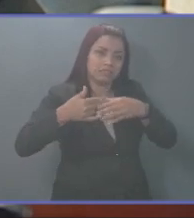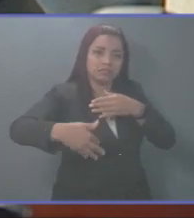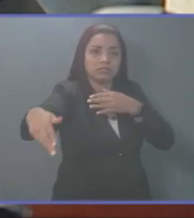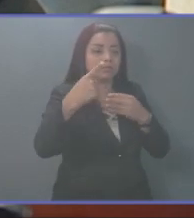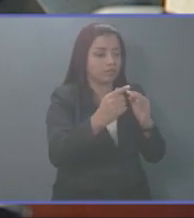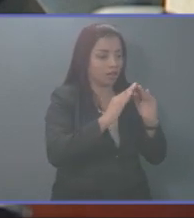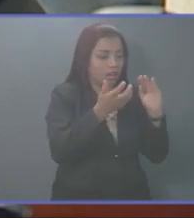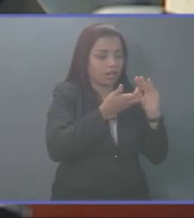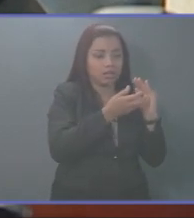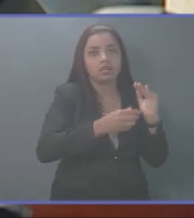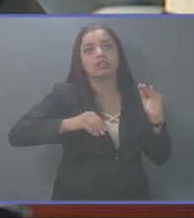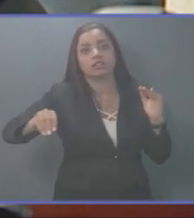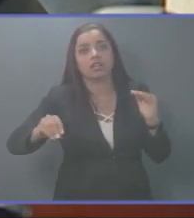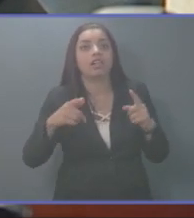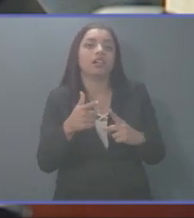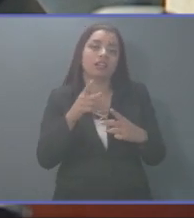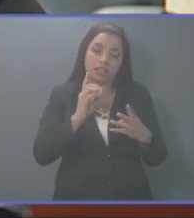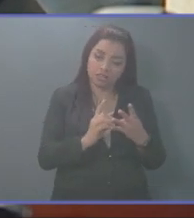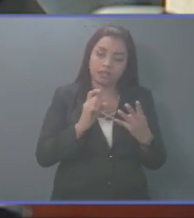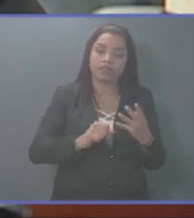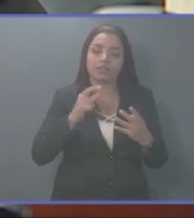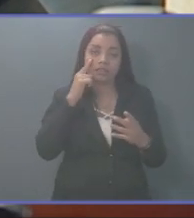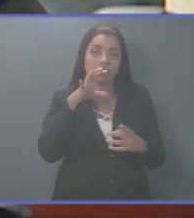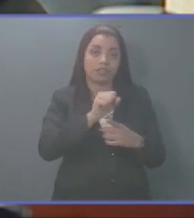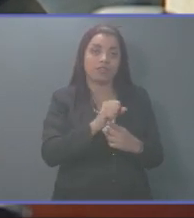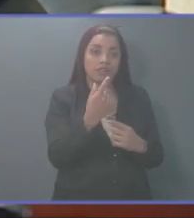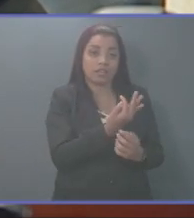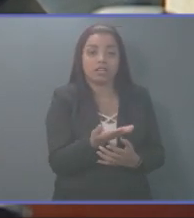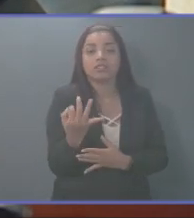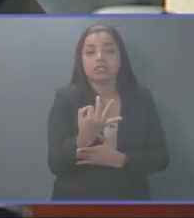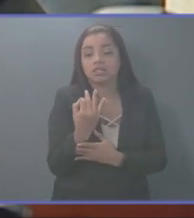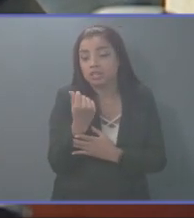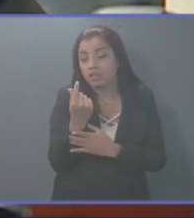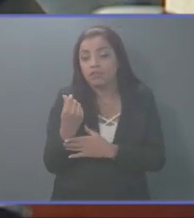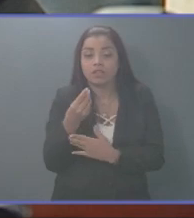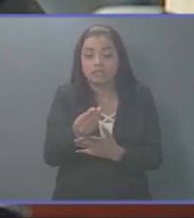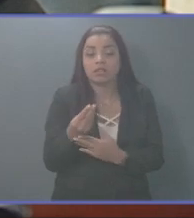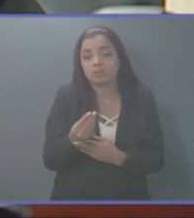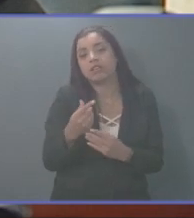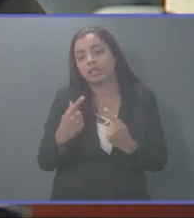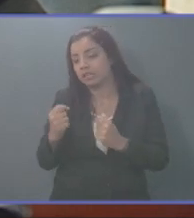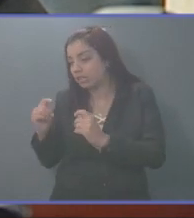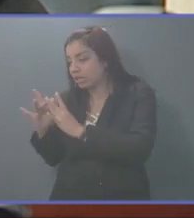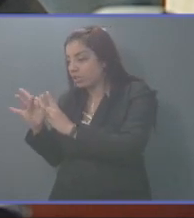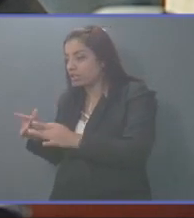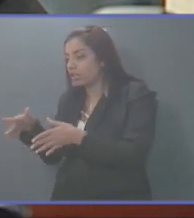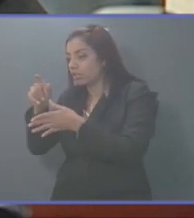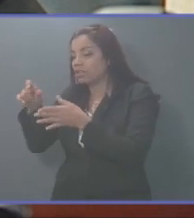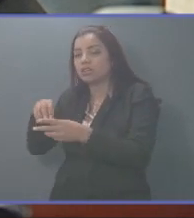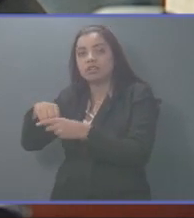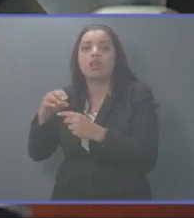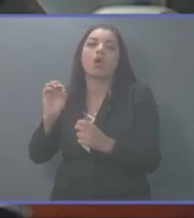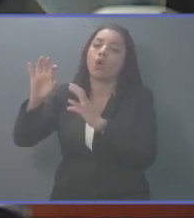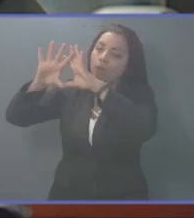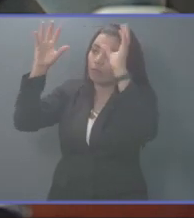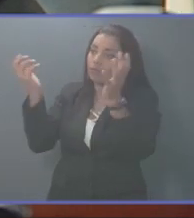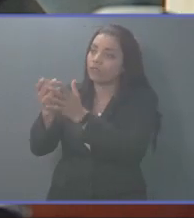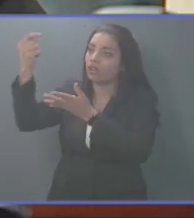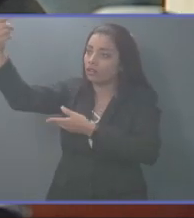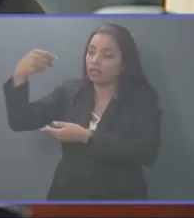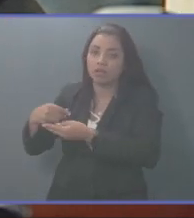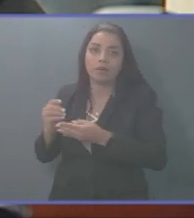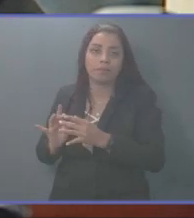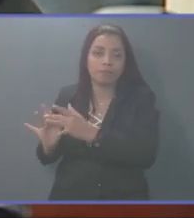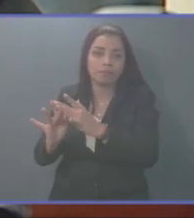de desplazamiento forzado interno. D. Identificar las necesidades de financiamiento y apoyar la gestión de fondos públicos o de la cooperación internacional